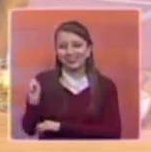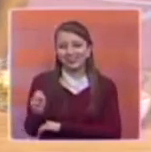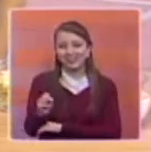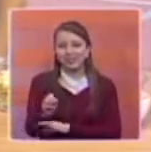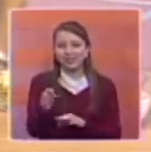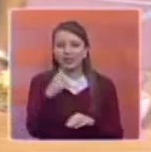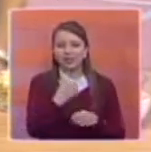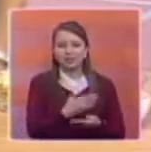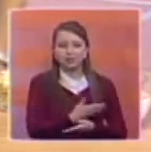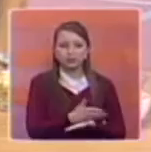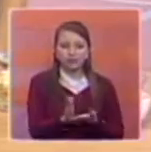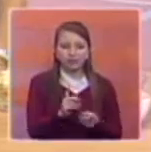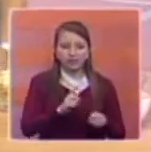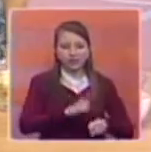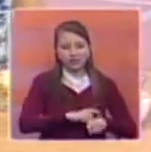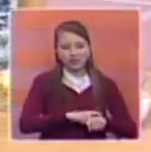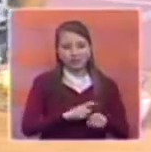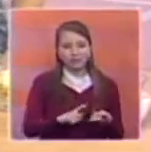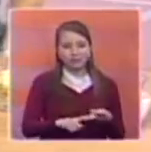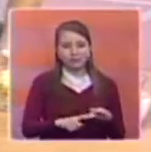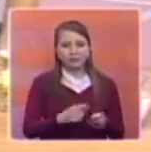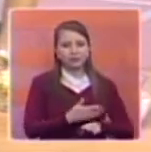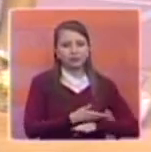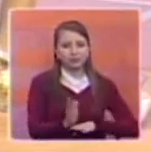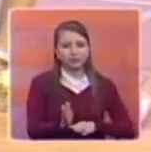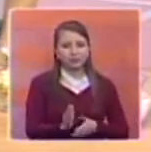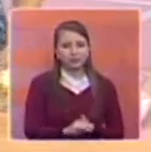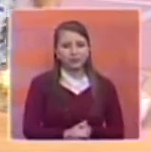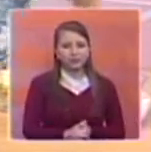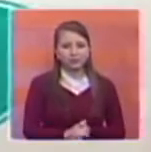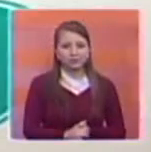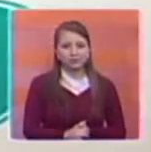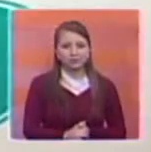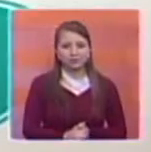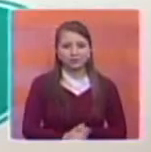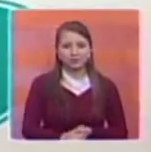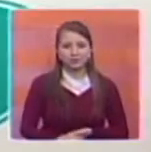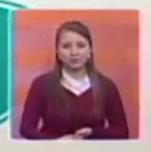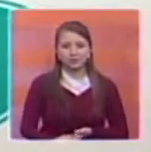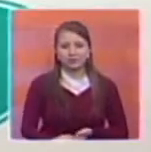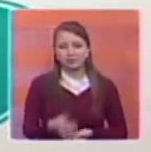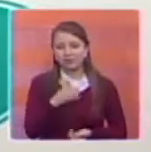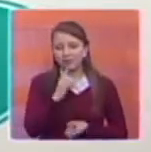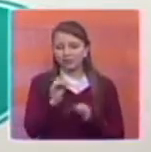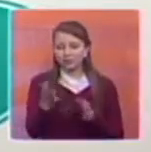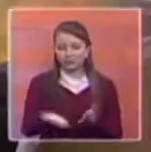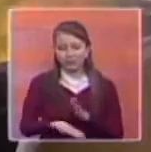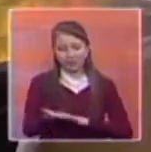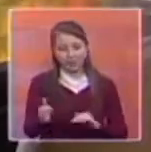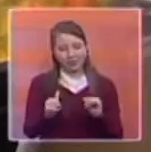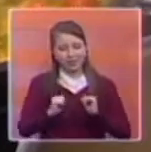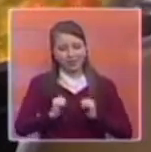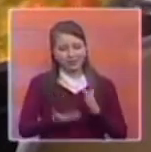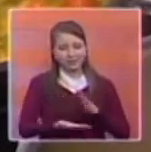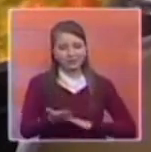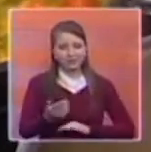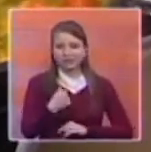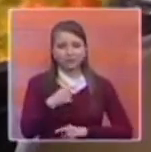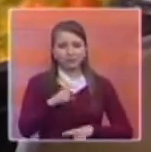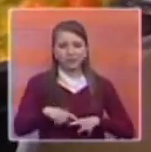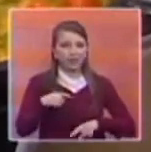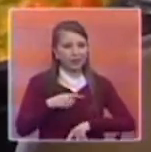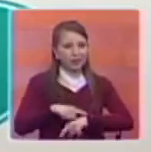le sobra el tiempo? Sí. ¿Sí le sobra tiempo? Sí. Ah, bueno, pues échese a descansar entonces. A mí no me